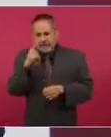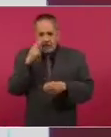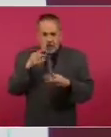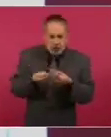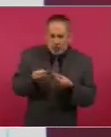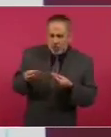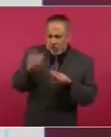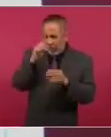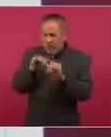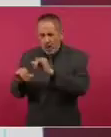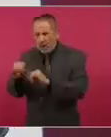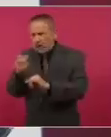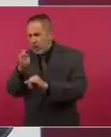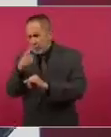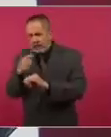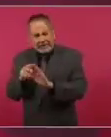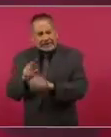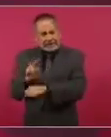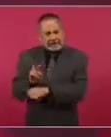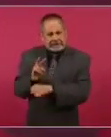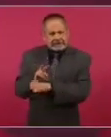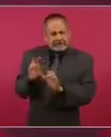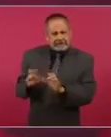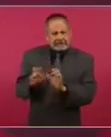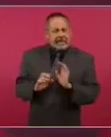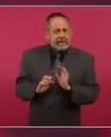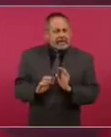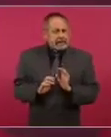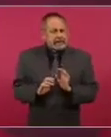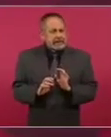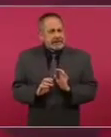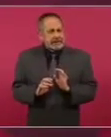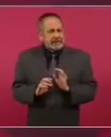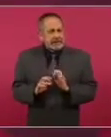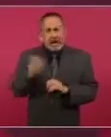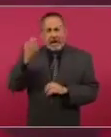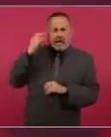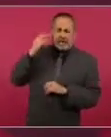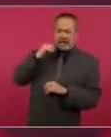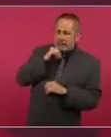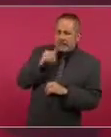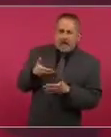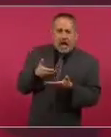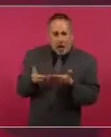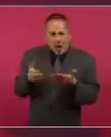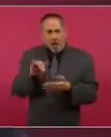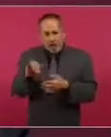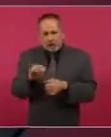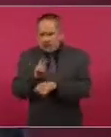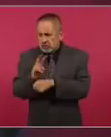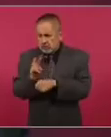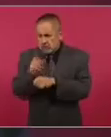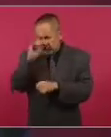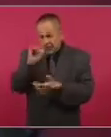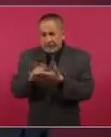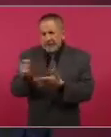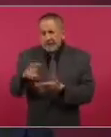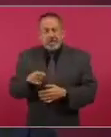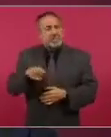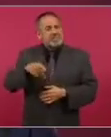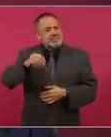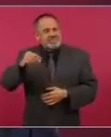que no se tenía antes sobre el ingreso del fentanilo con usos médicos, de todas